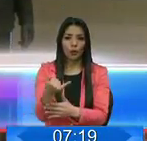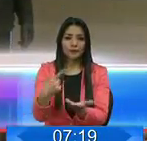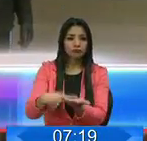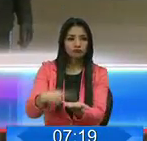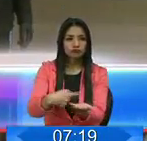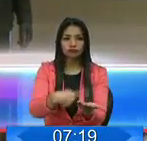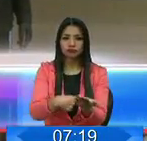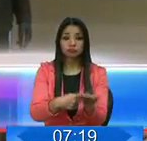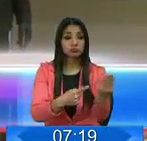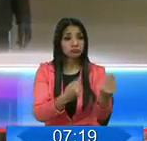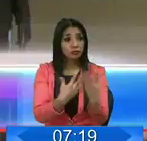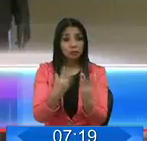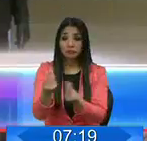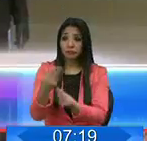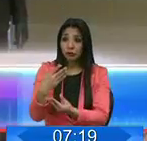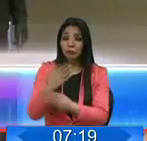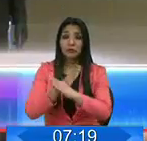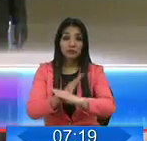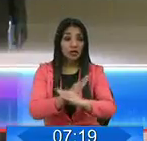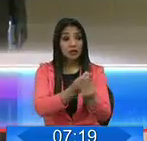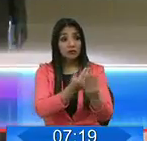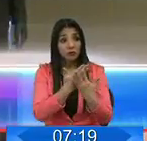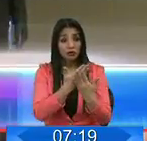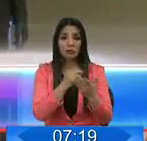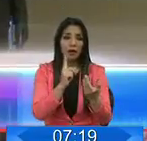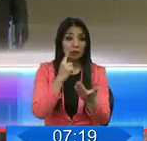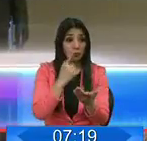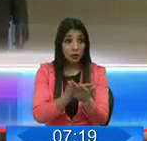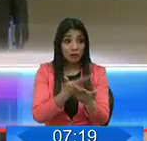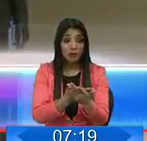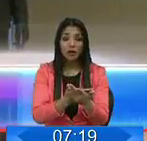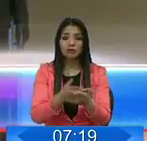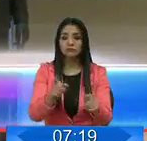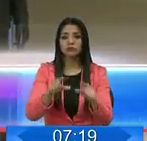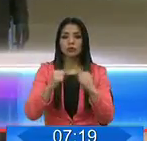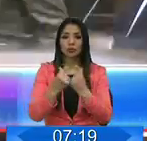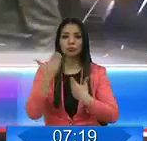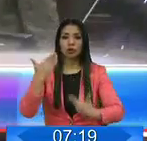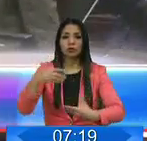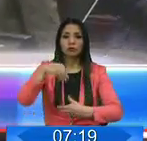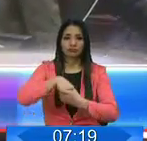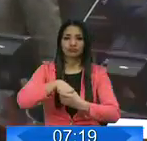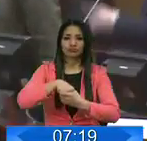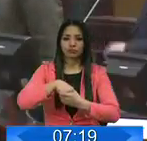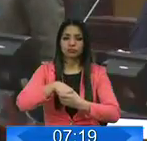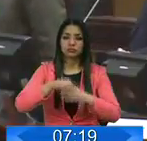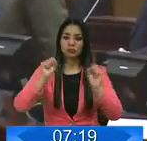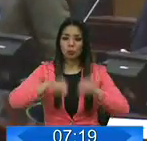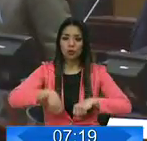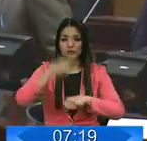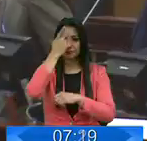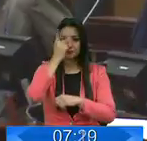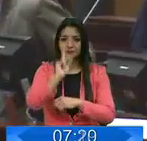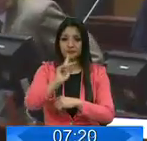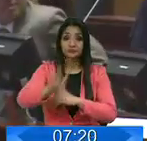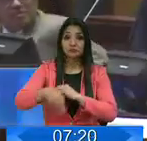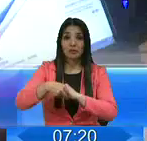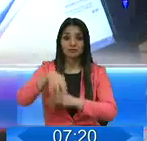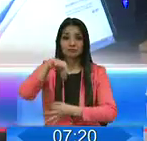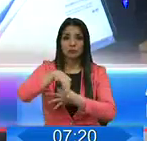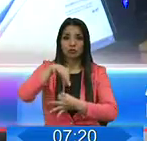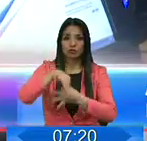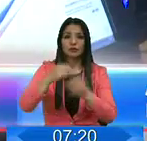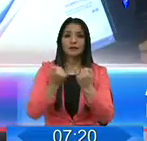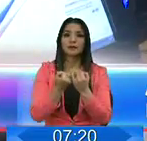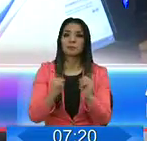lado y lado, el Partido Social Cristiano tomará una decisión ahí adentro. Además de que también podrían sumarse votos de los llamados